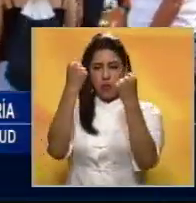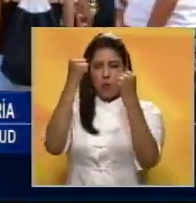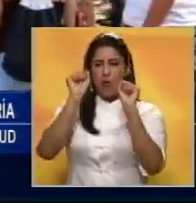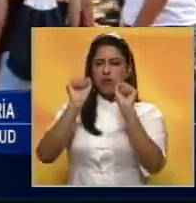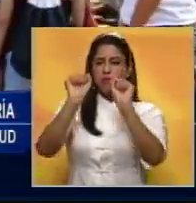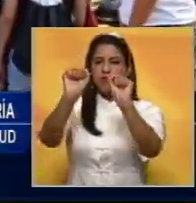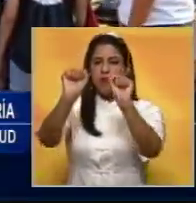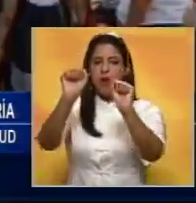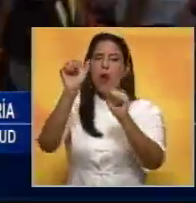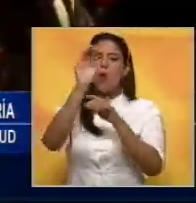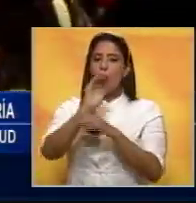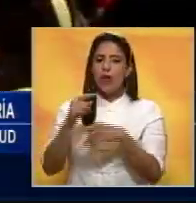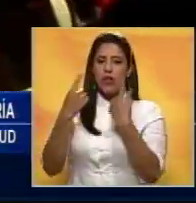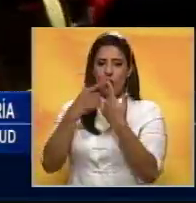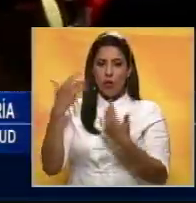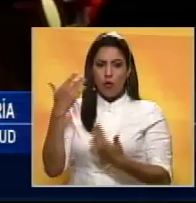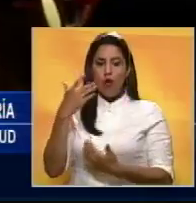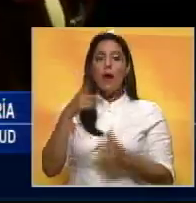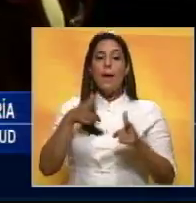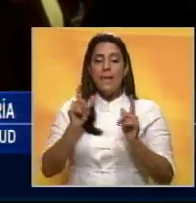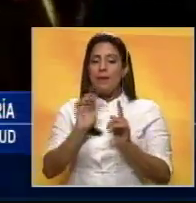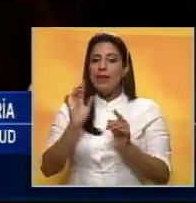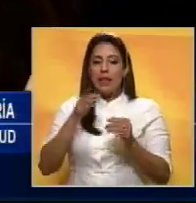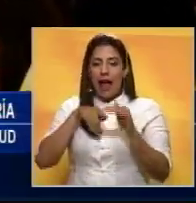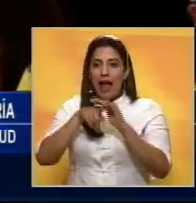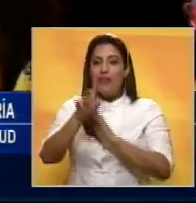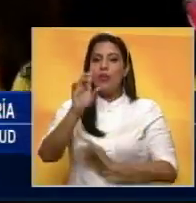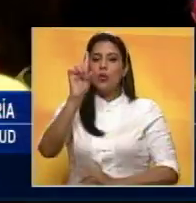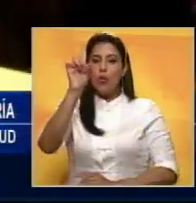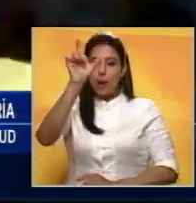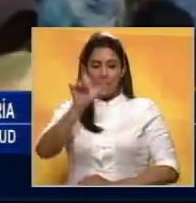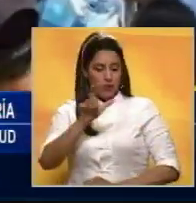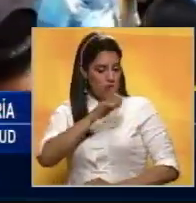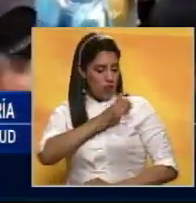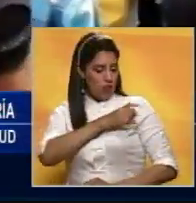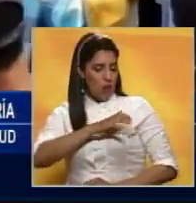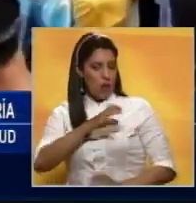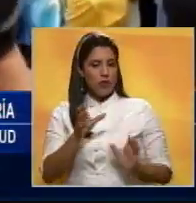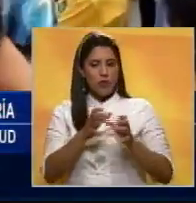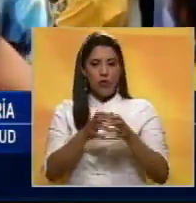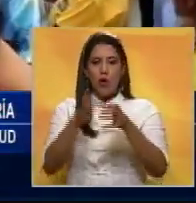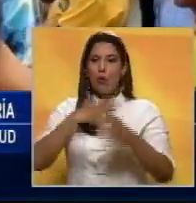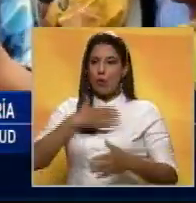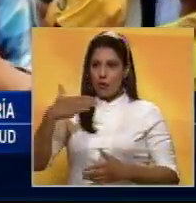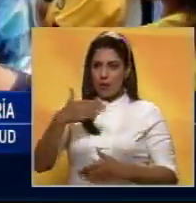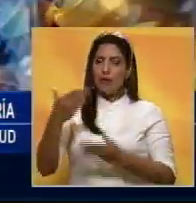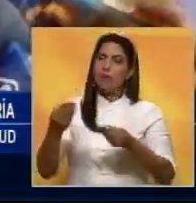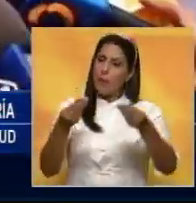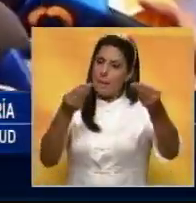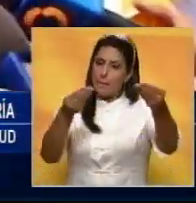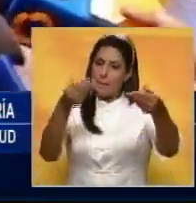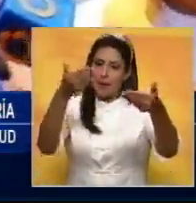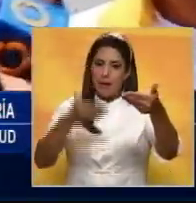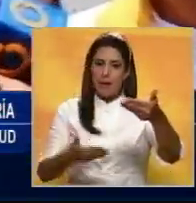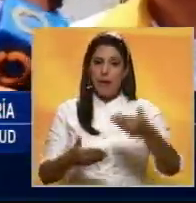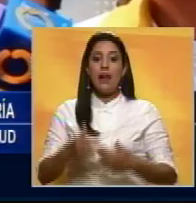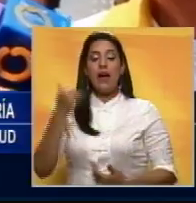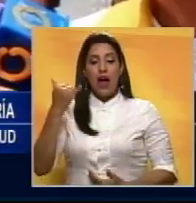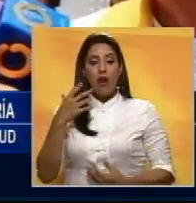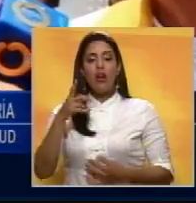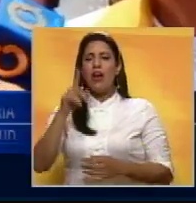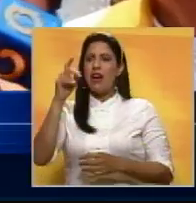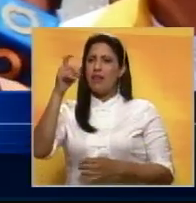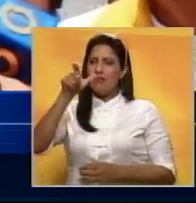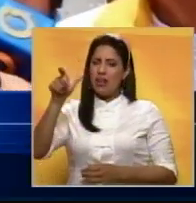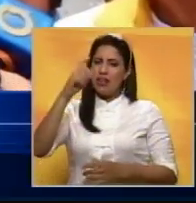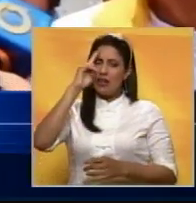Nacional resguardó las instalaciones, permitiendo solo la entrada de una comisión de la mesa de la unidad para que entregara el documento. Los magistrados